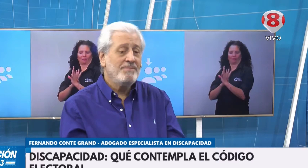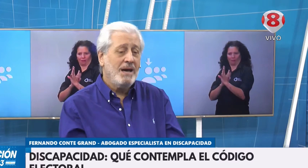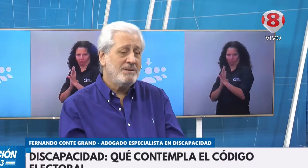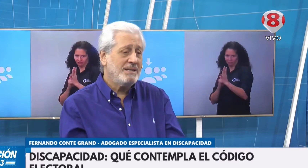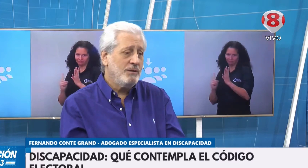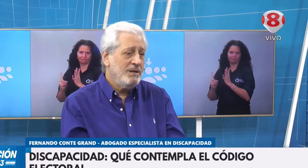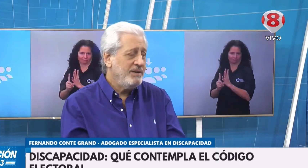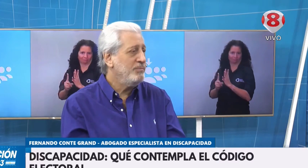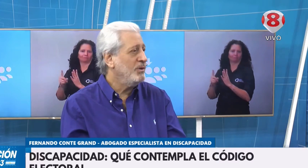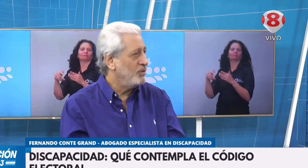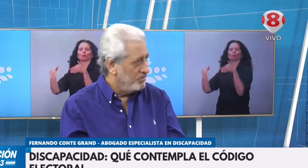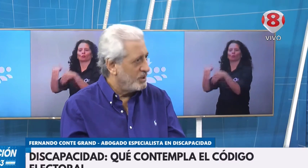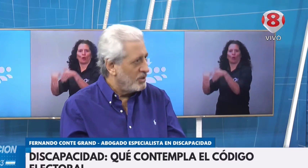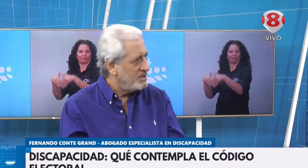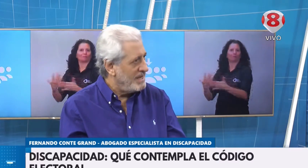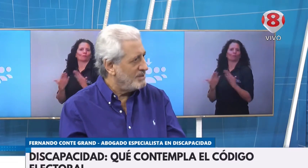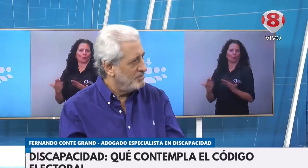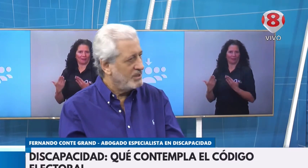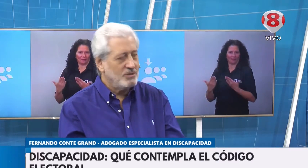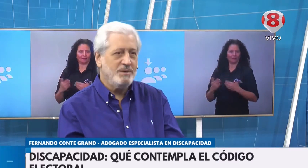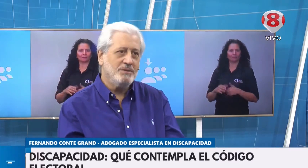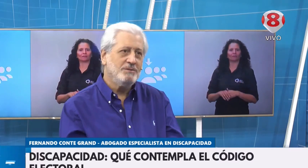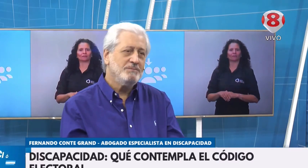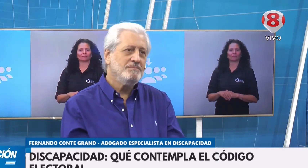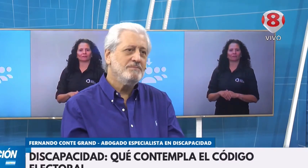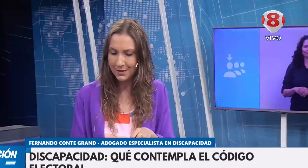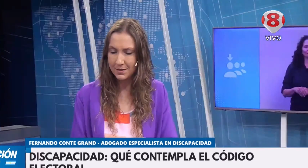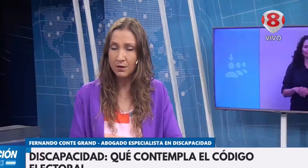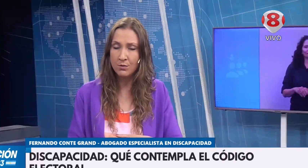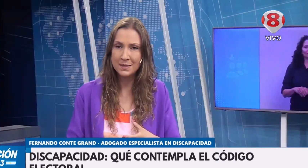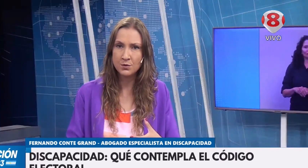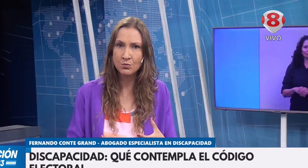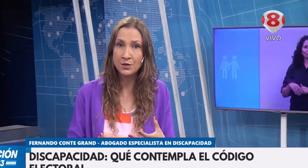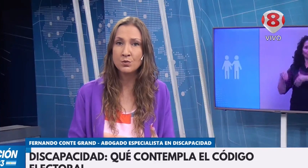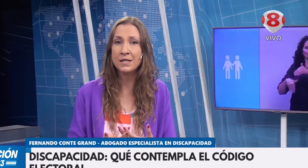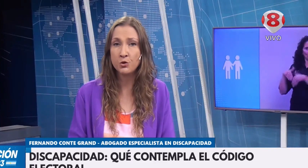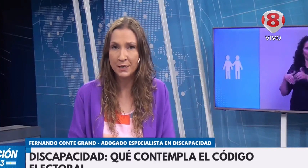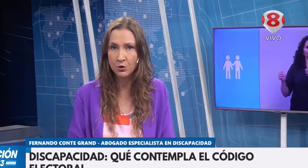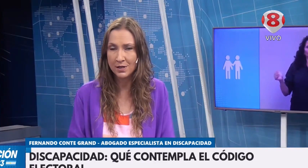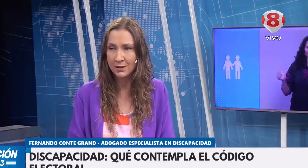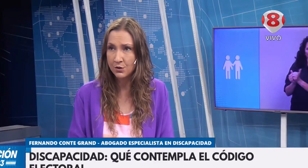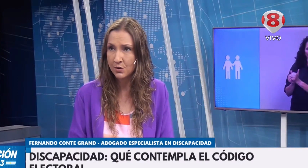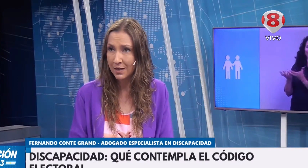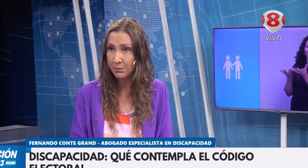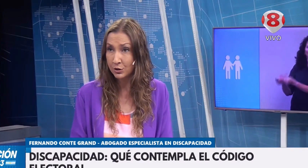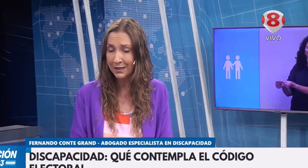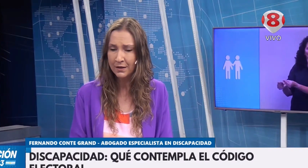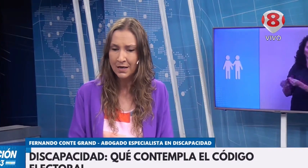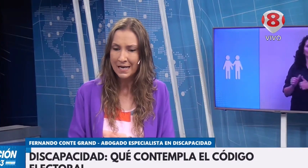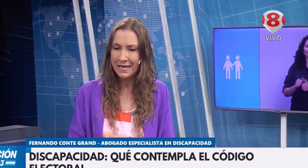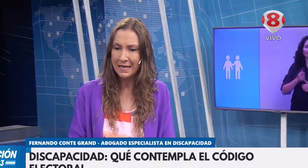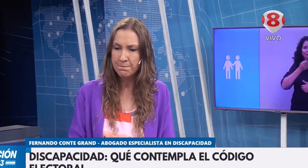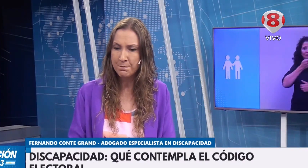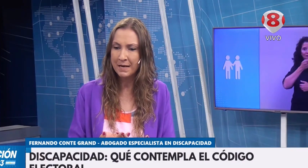h a veces hasta de buena fe desconocimiento digo más allá de que es obviamente es es un derecho para todos los argentinos